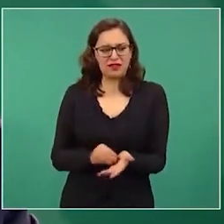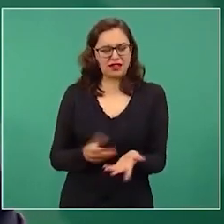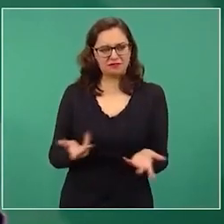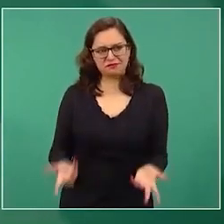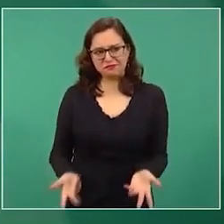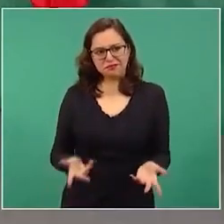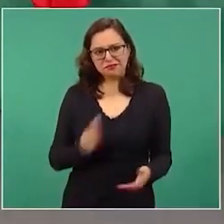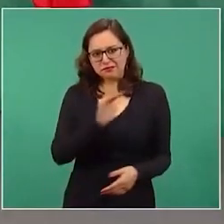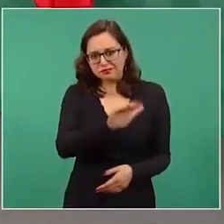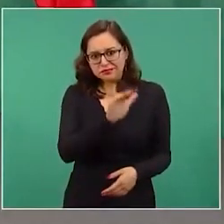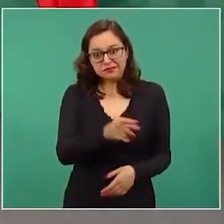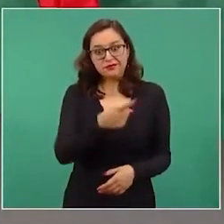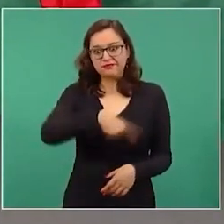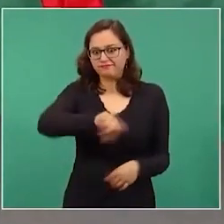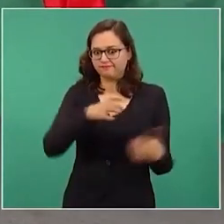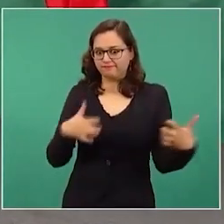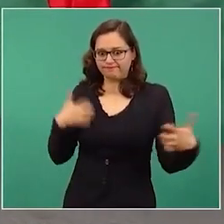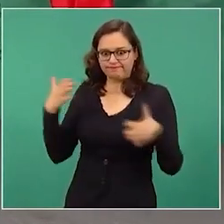porque